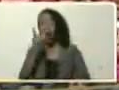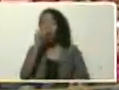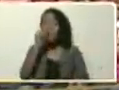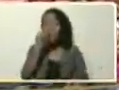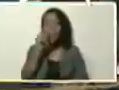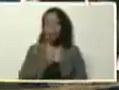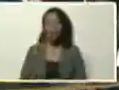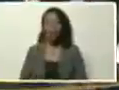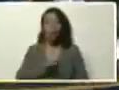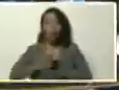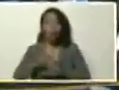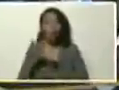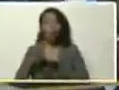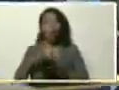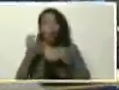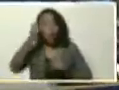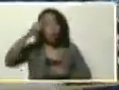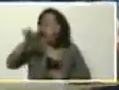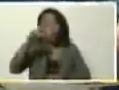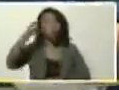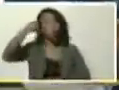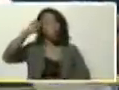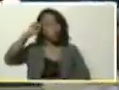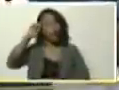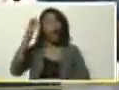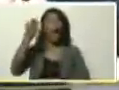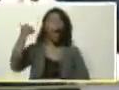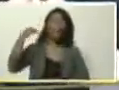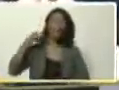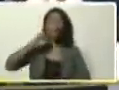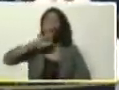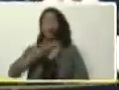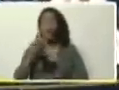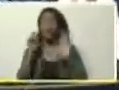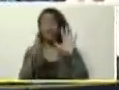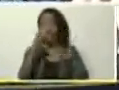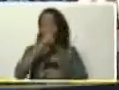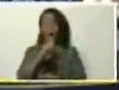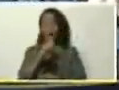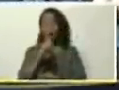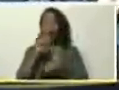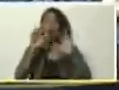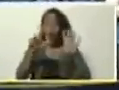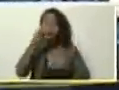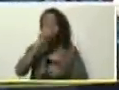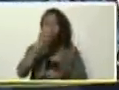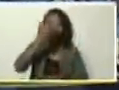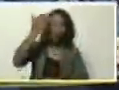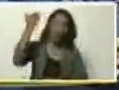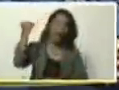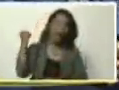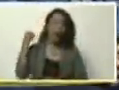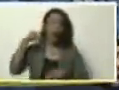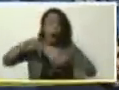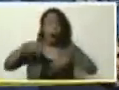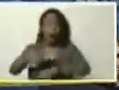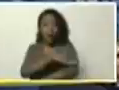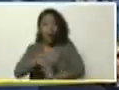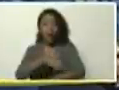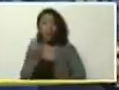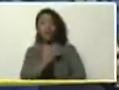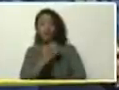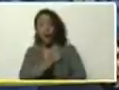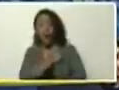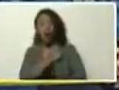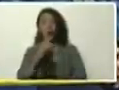Todo este pueblo recuerda cómo hace 6 años, cómo hace 8 años, por estas calles de Chacao, de